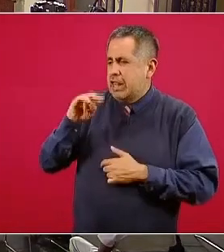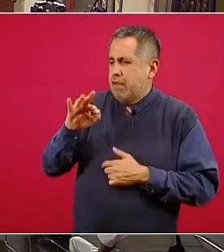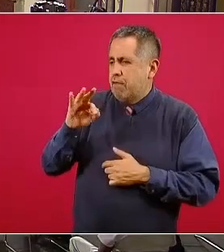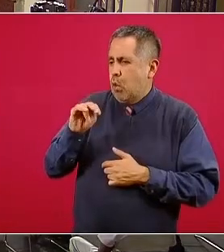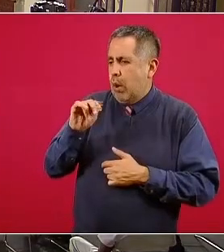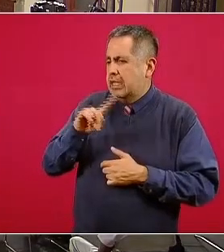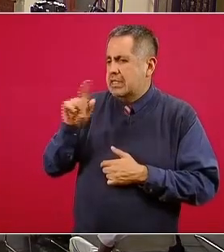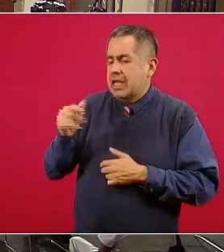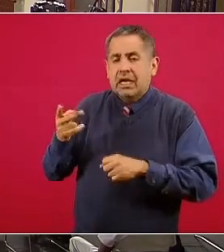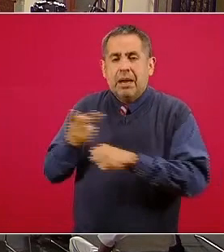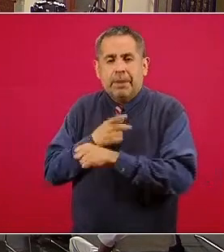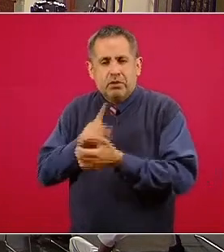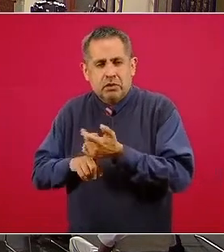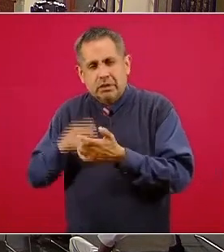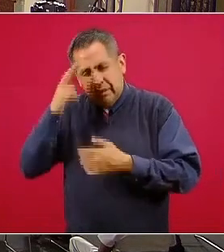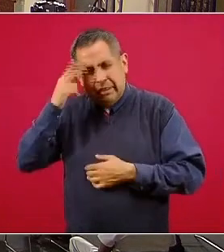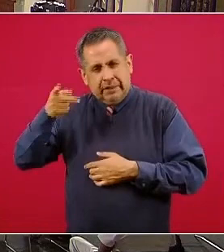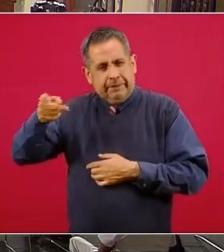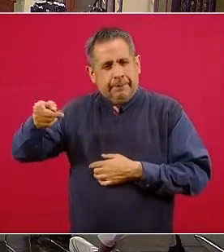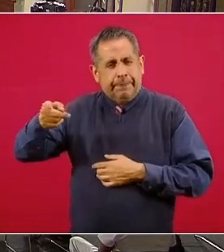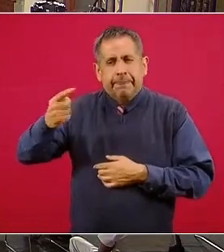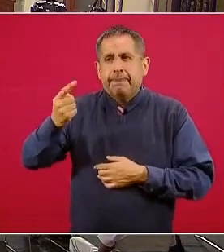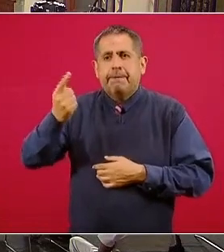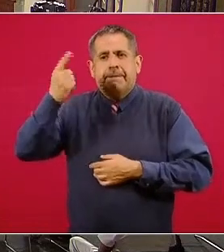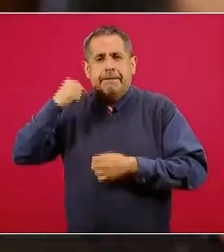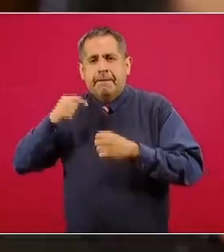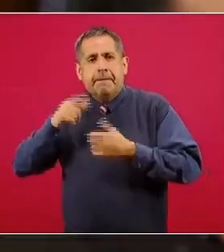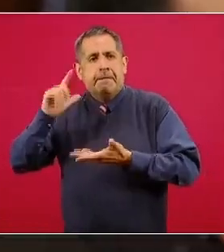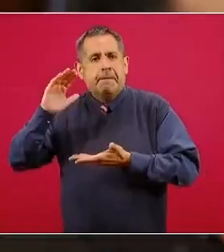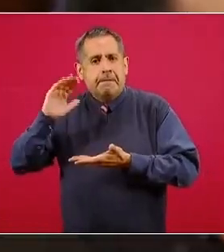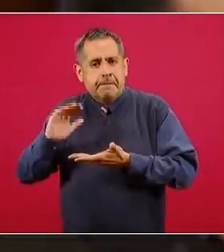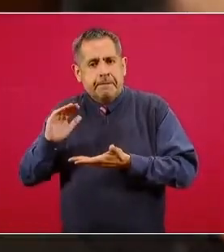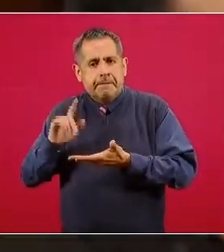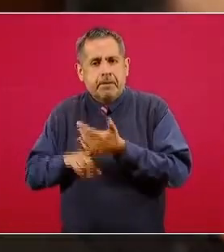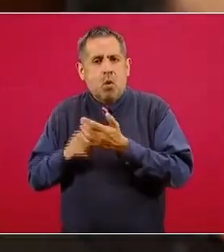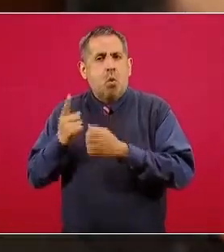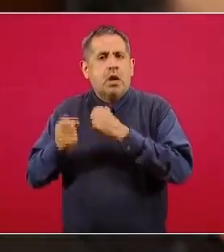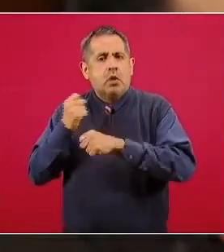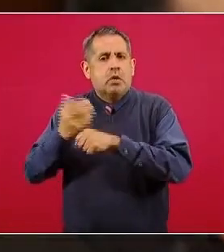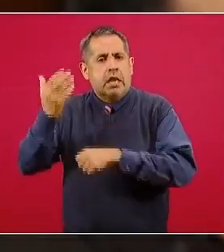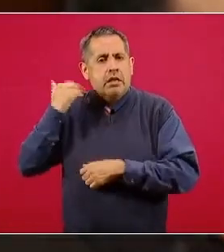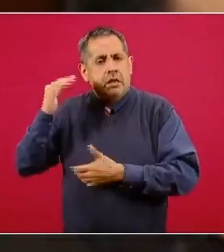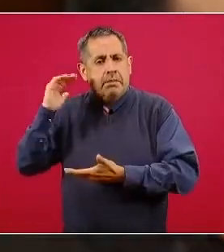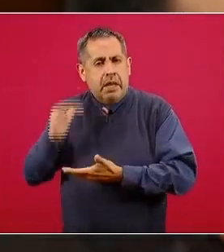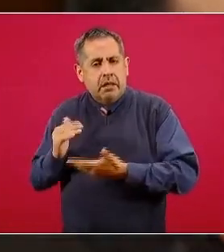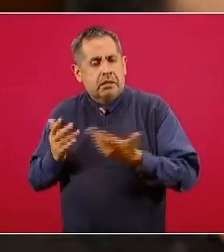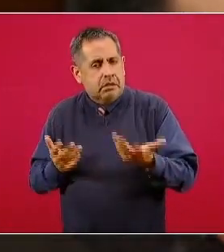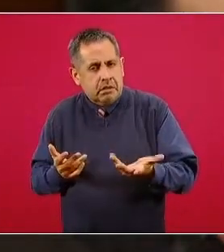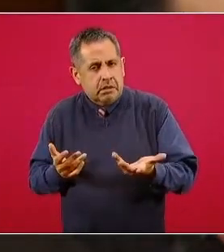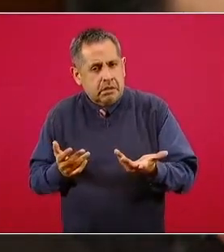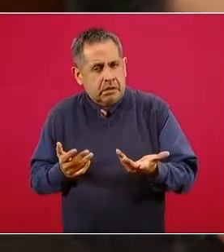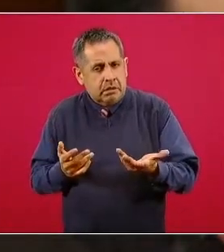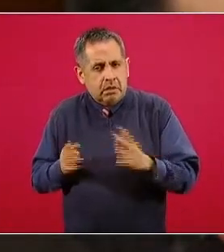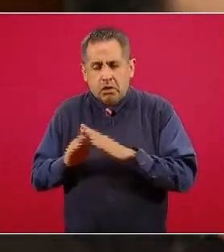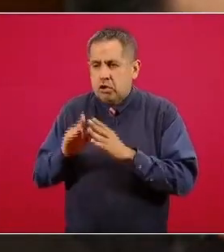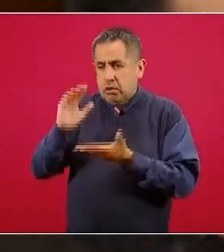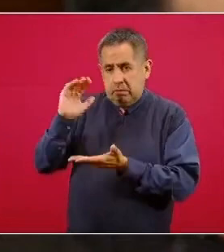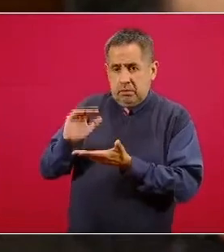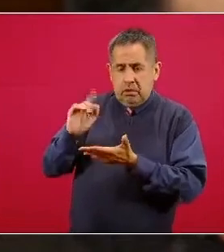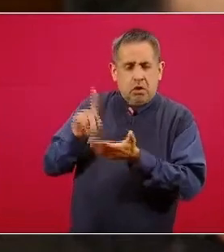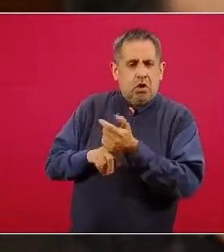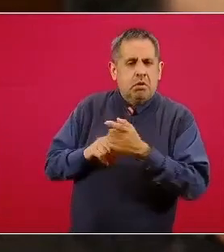con los reportes de vigilancia epidemiológica, sí hubo una disminución respecto a años anteriores, y si esta disminución puede